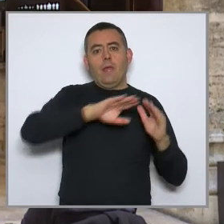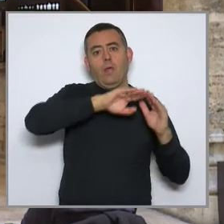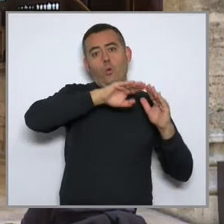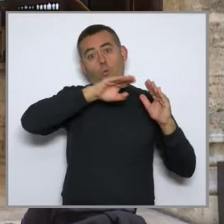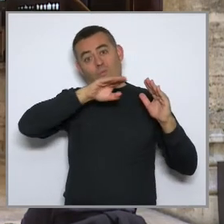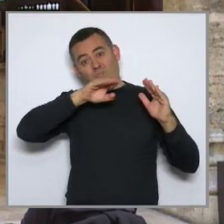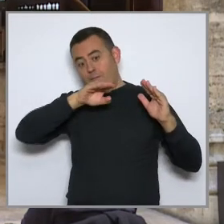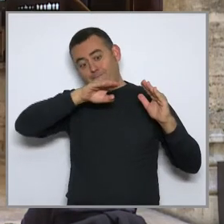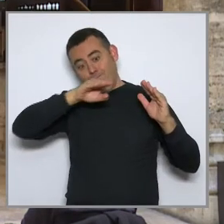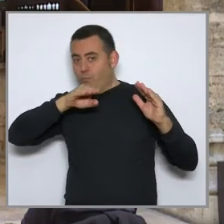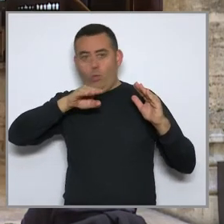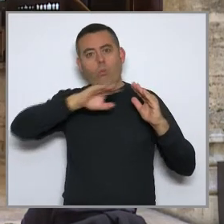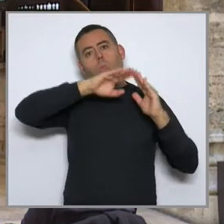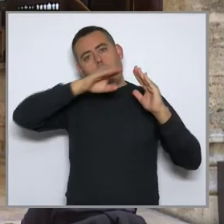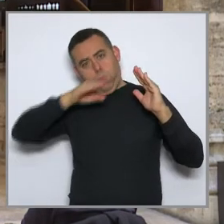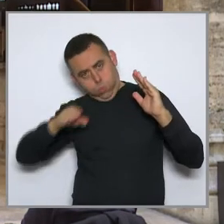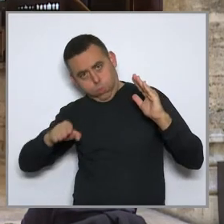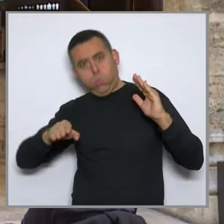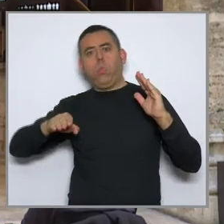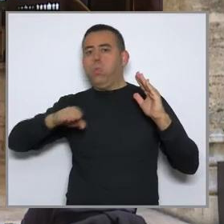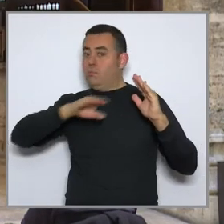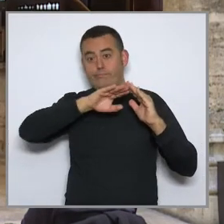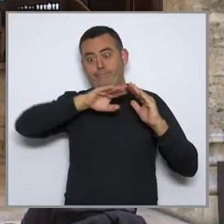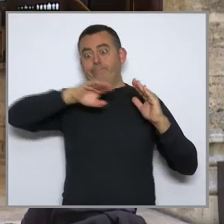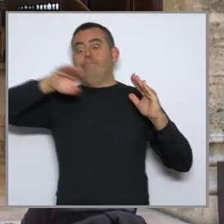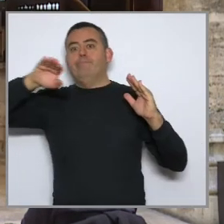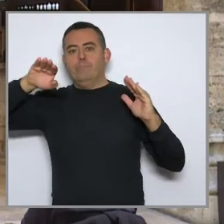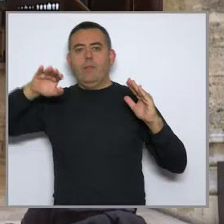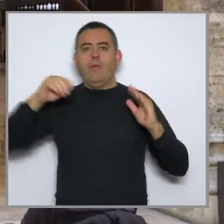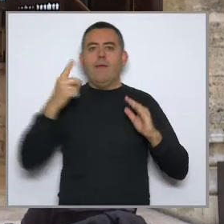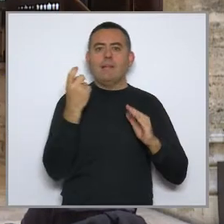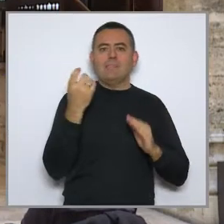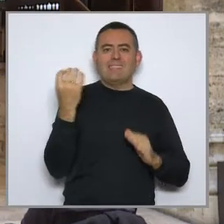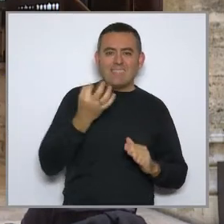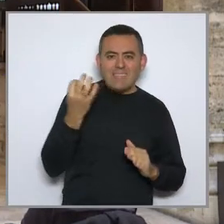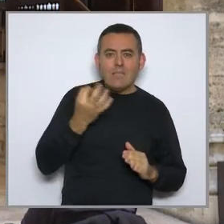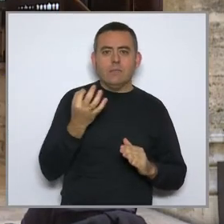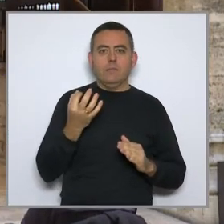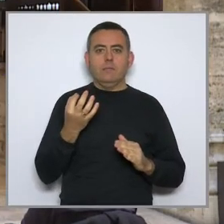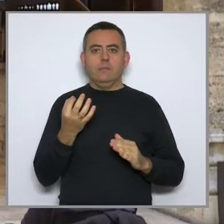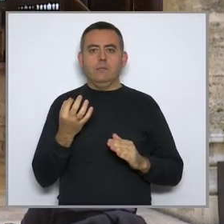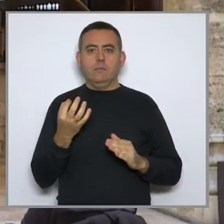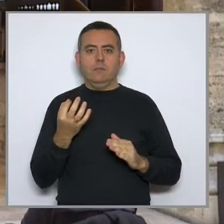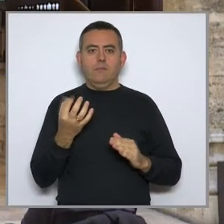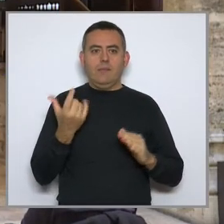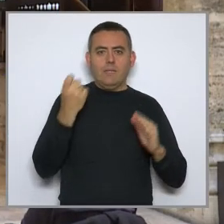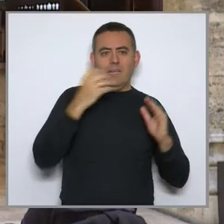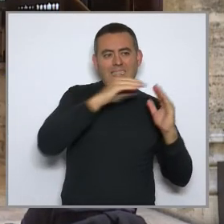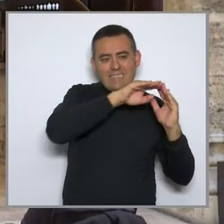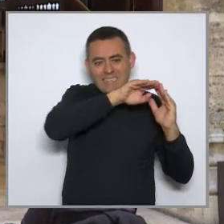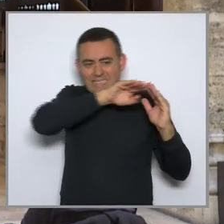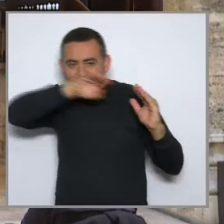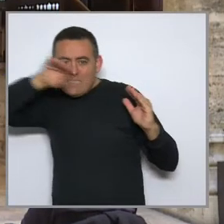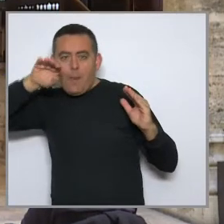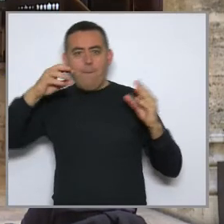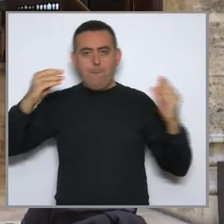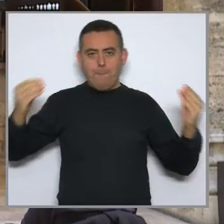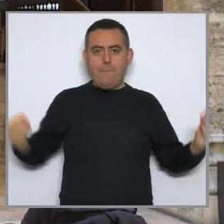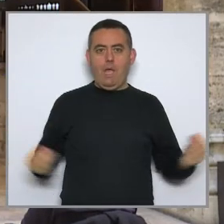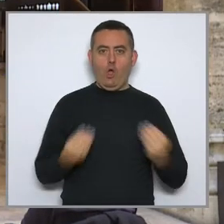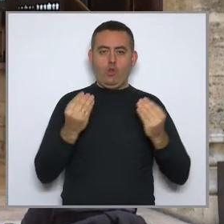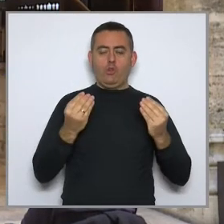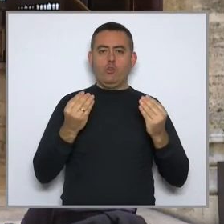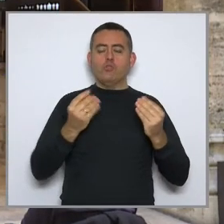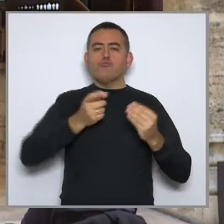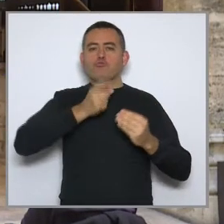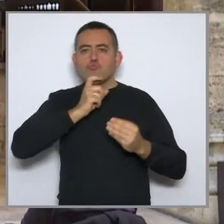y las cifras siguen subiendo o sigue sin aplanarse la curva, ¿se tomarán nuevas medidas o se planteará un cambio